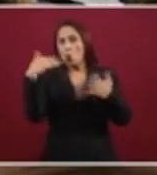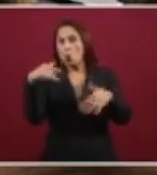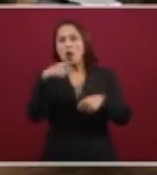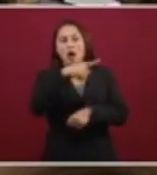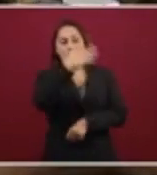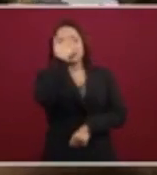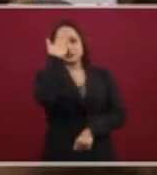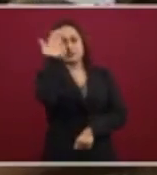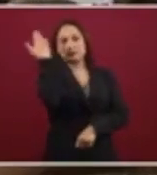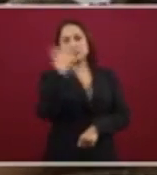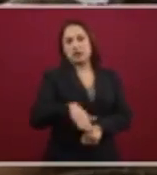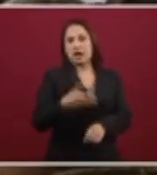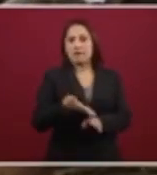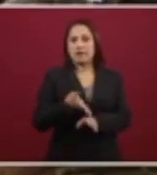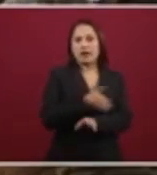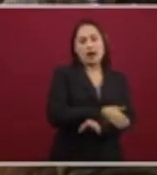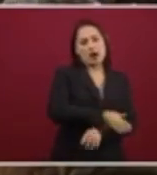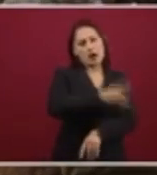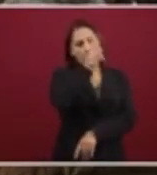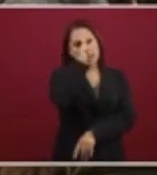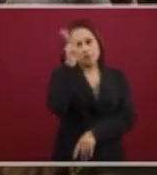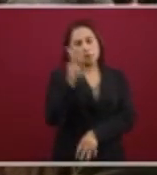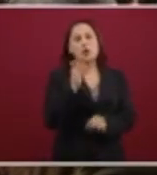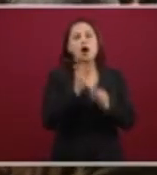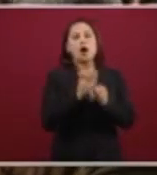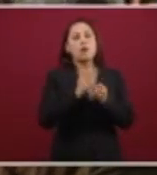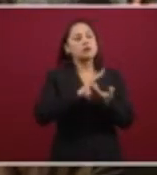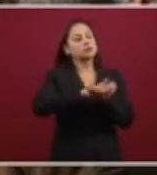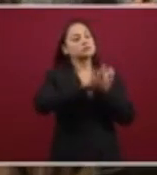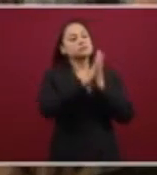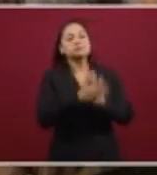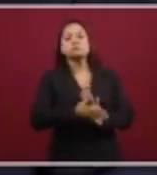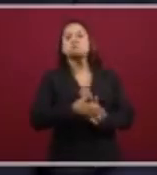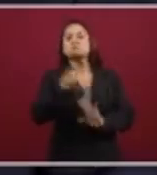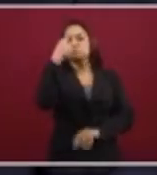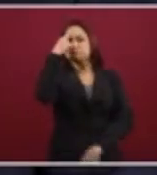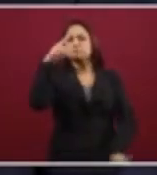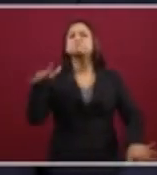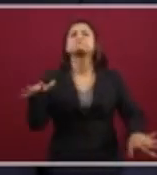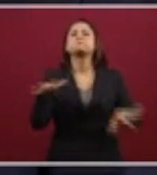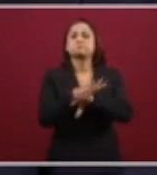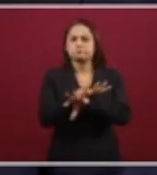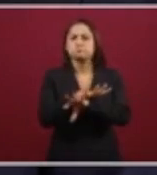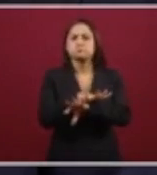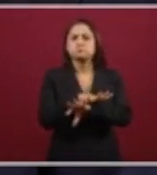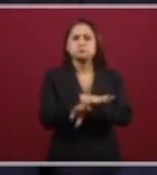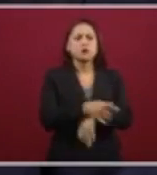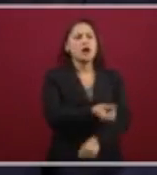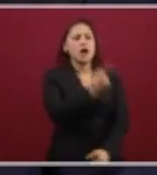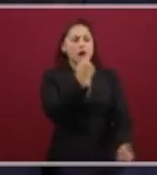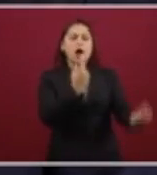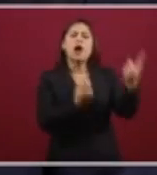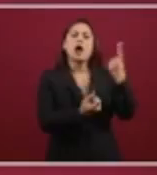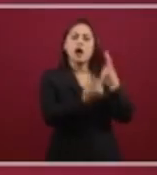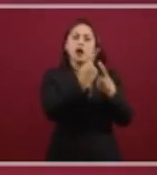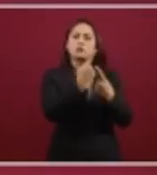Y muchos están entendiendo que es otra realidad.